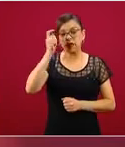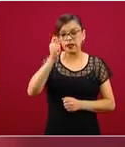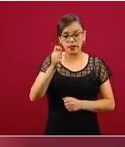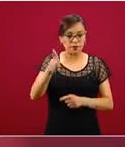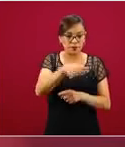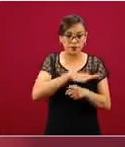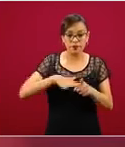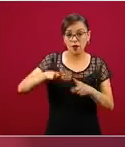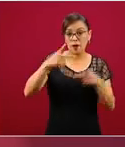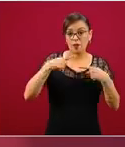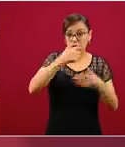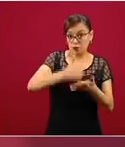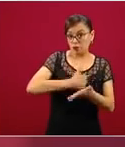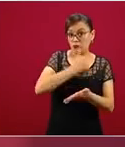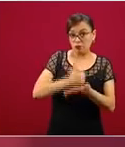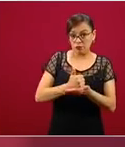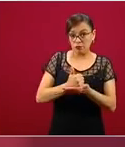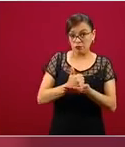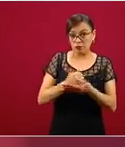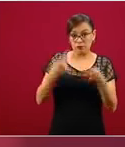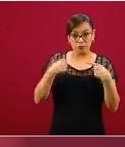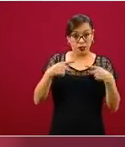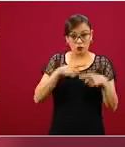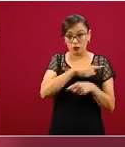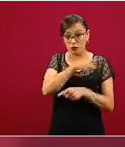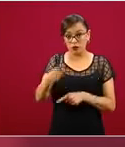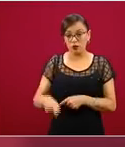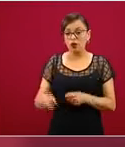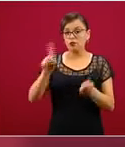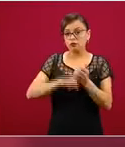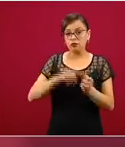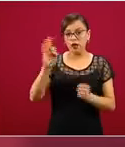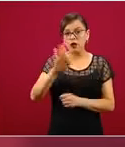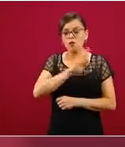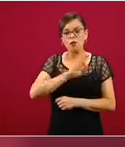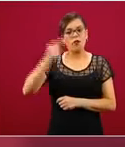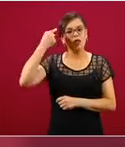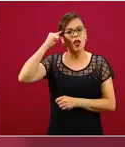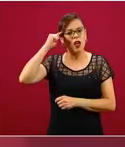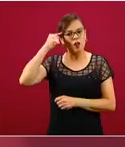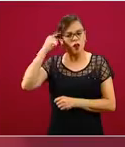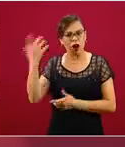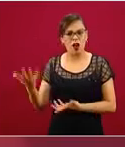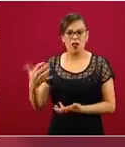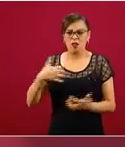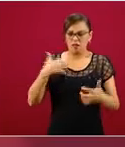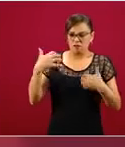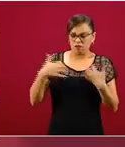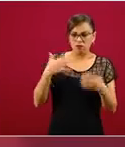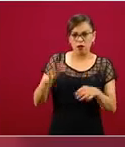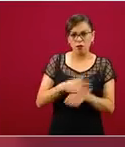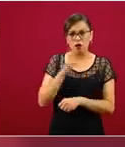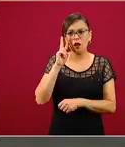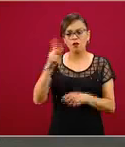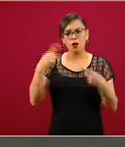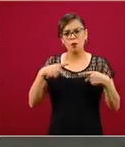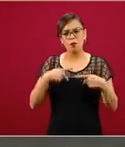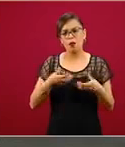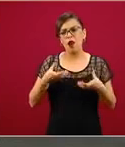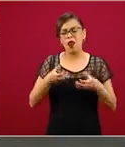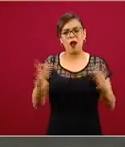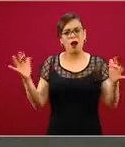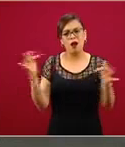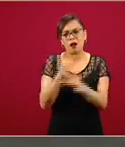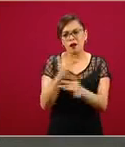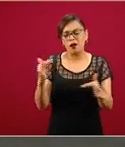dado irritar, molestar, enojar, ver a personas en el espacio público. Hay una